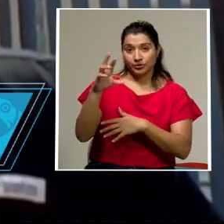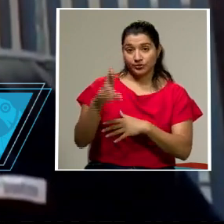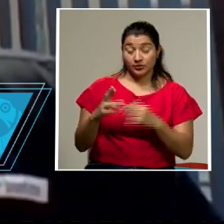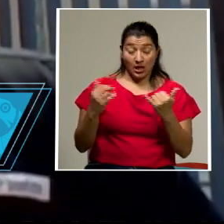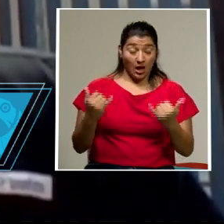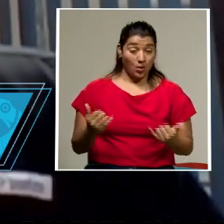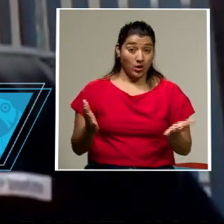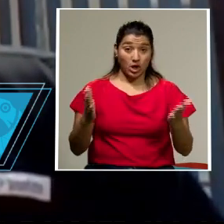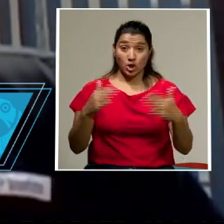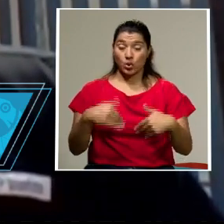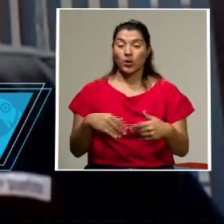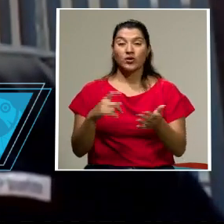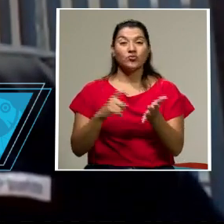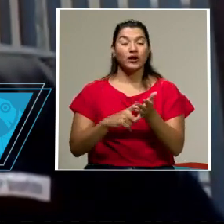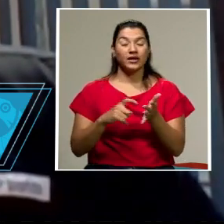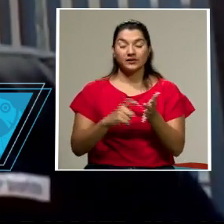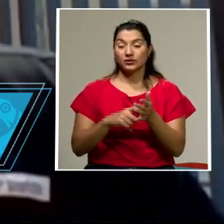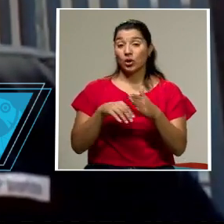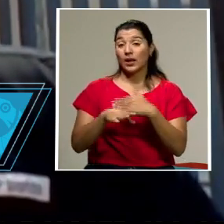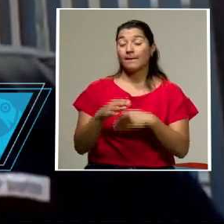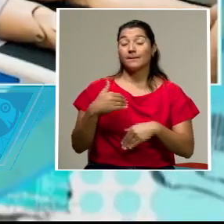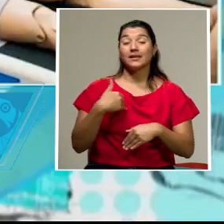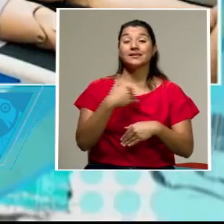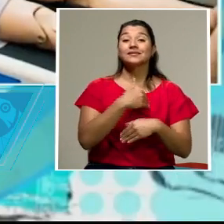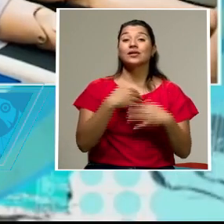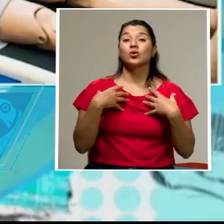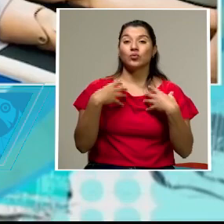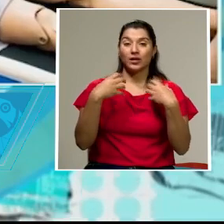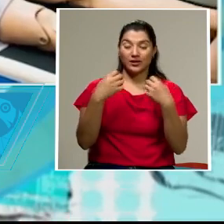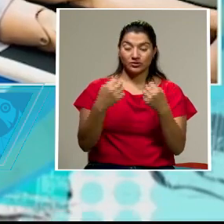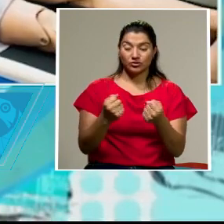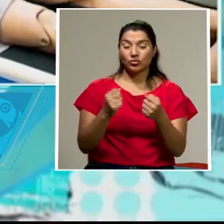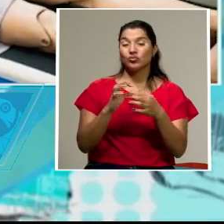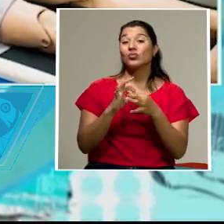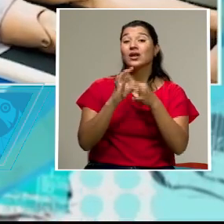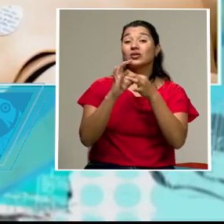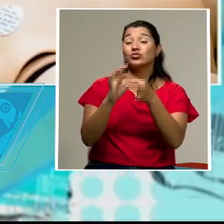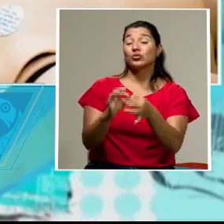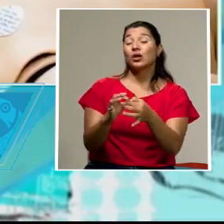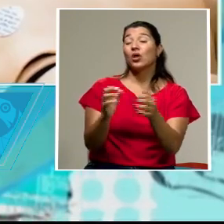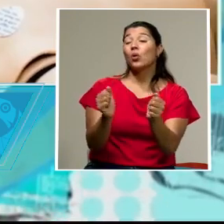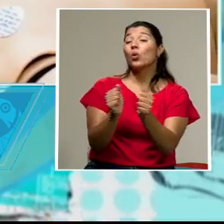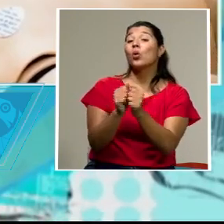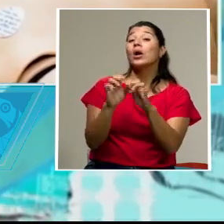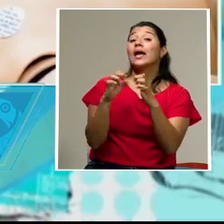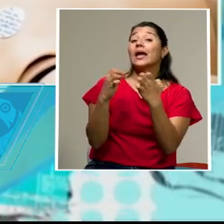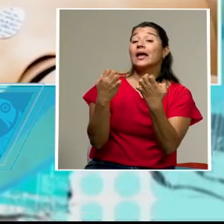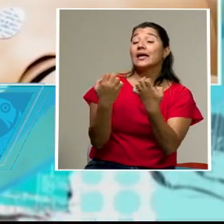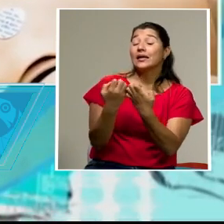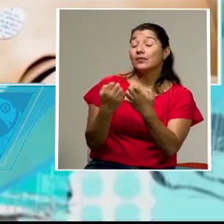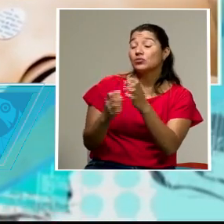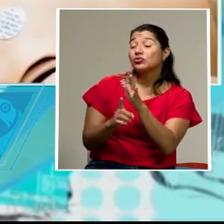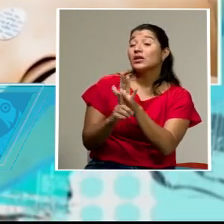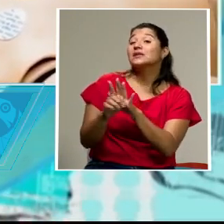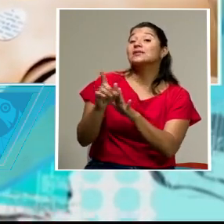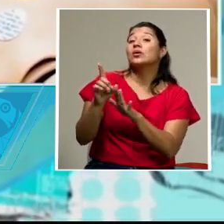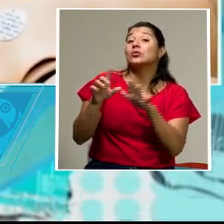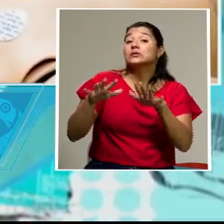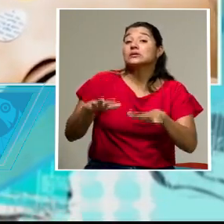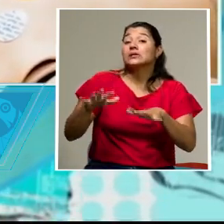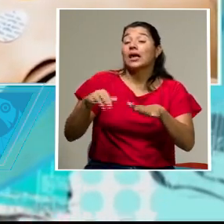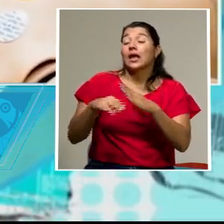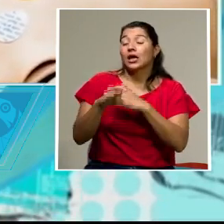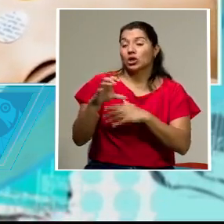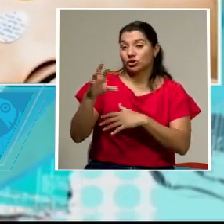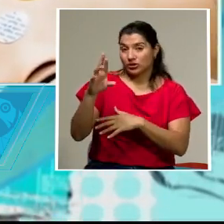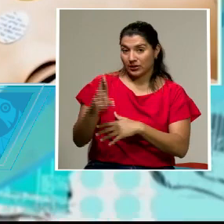registro ante el Ministerio de Salud de equipos médicos que hayan sido desarrollados propiamente en Costa Rica.